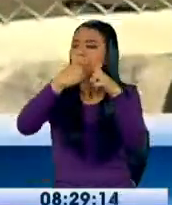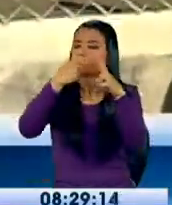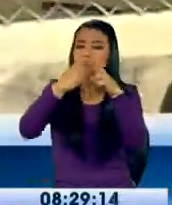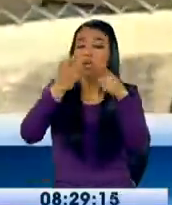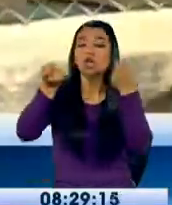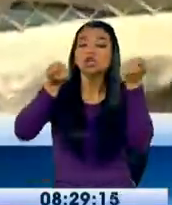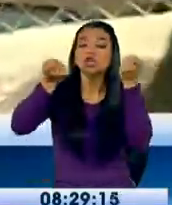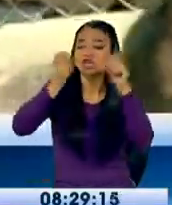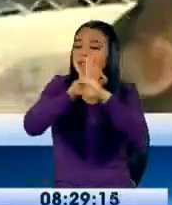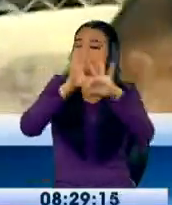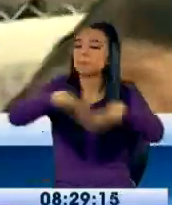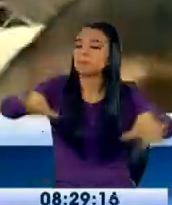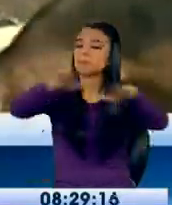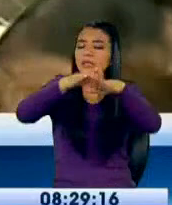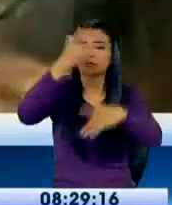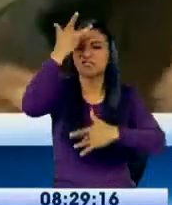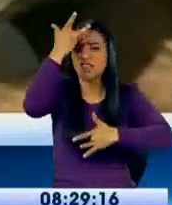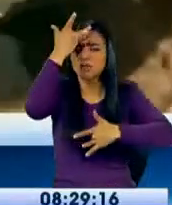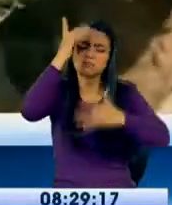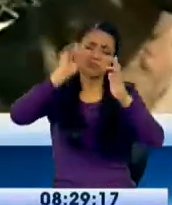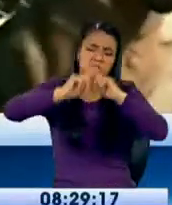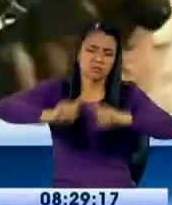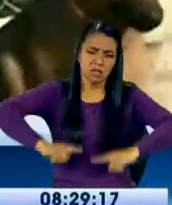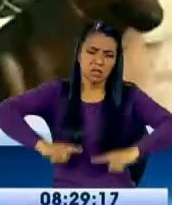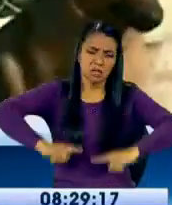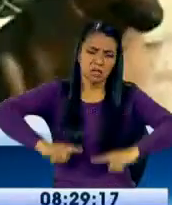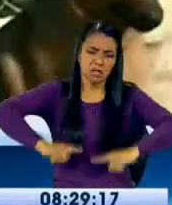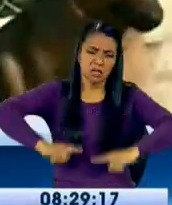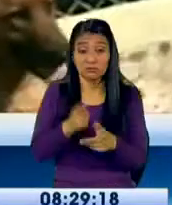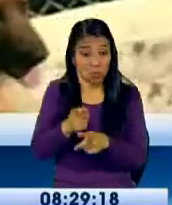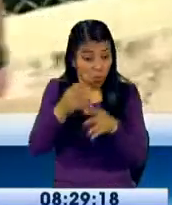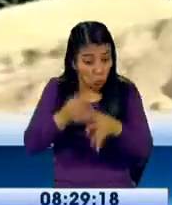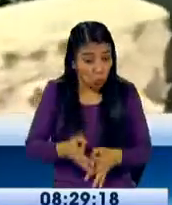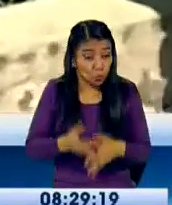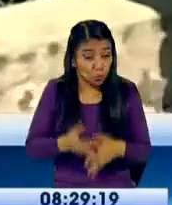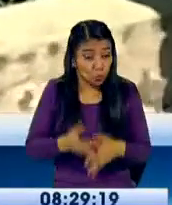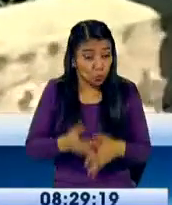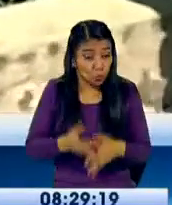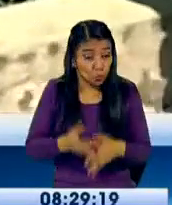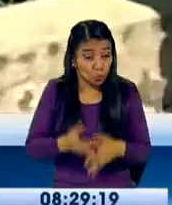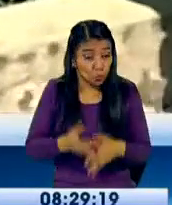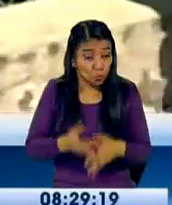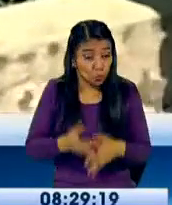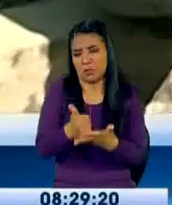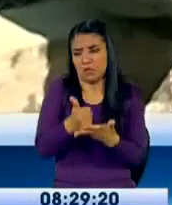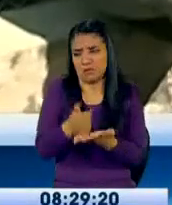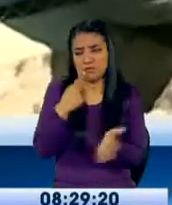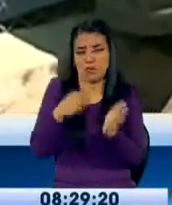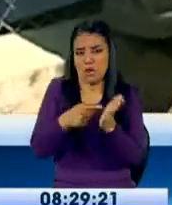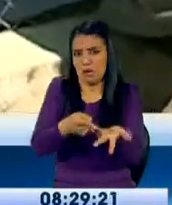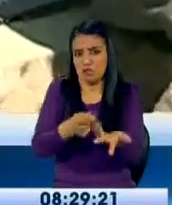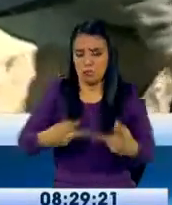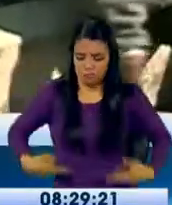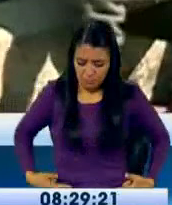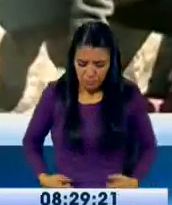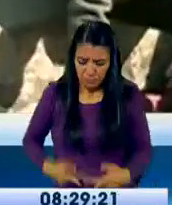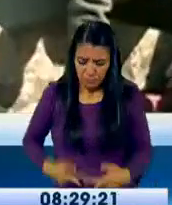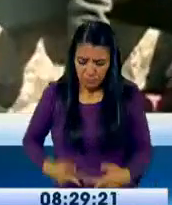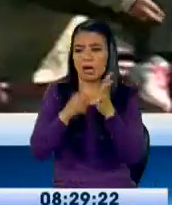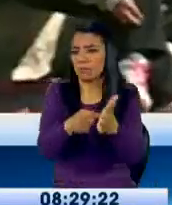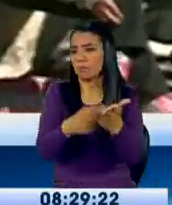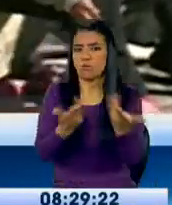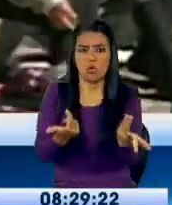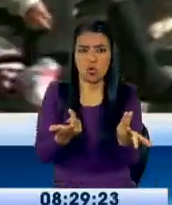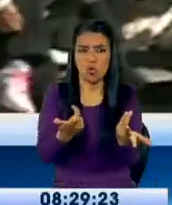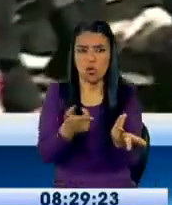zoosanitario de enfermedades, y a pesar de esto también hay muchos más beneficios en lo que es la esterilización. Controlamos